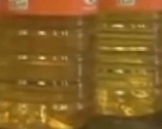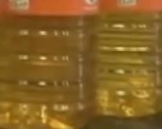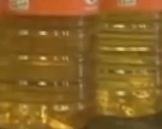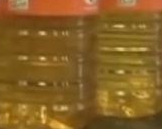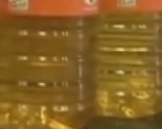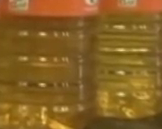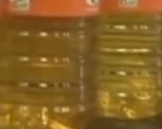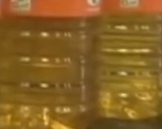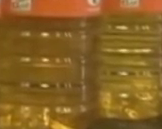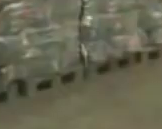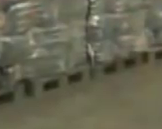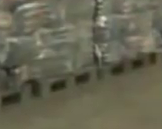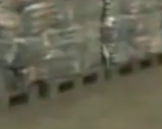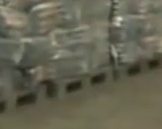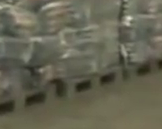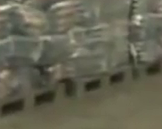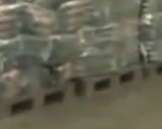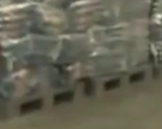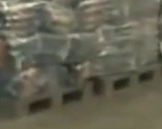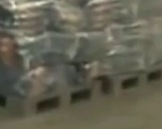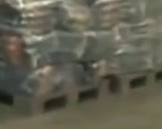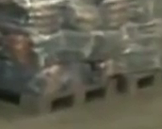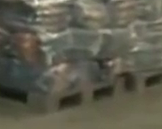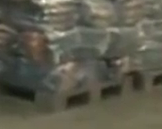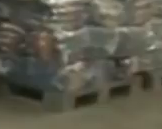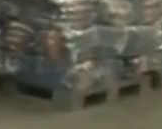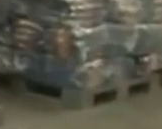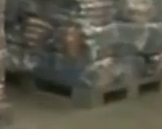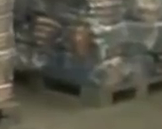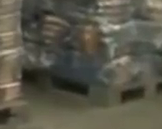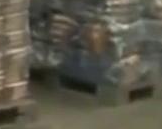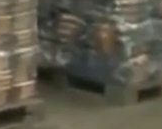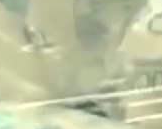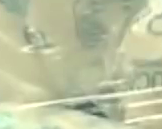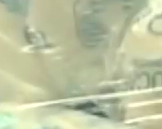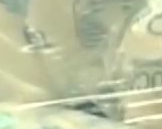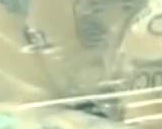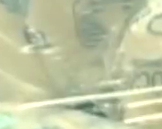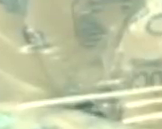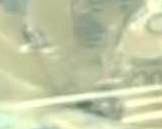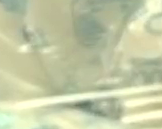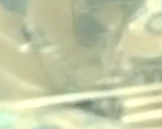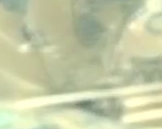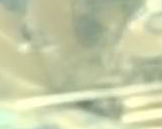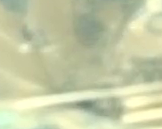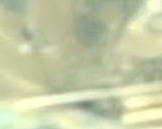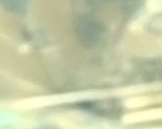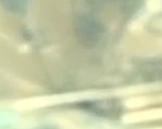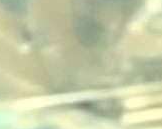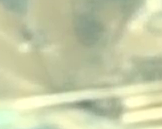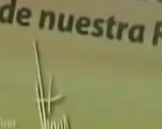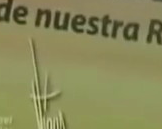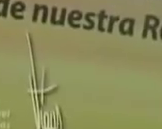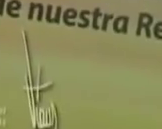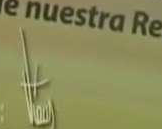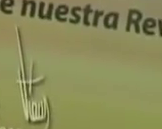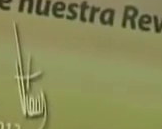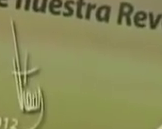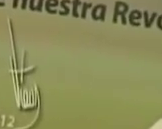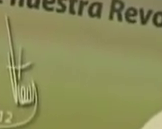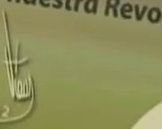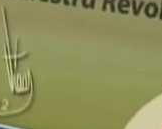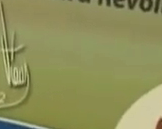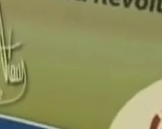El plan proteína es muy importante. El CLAP ampliado, el plan